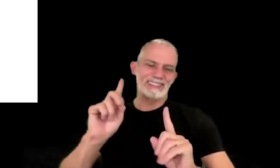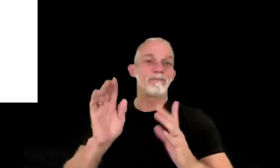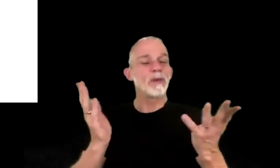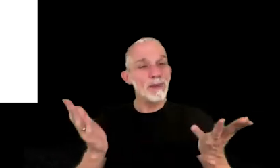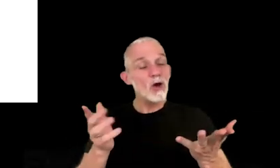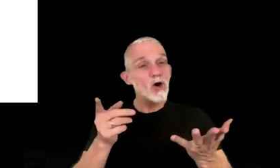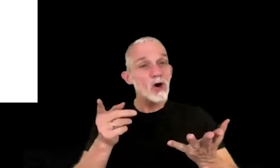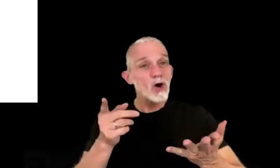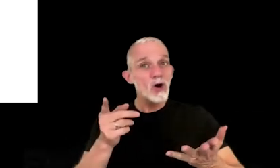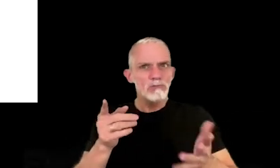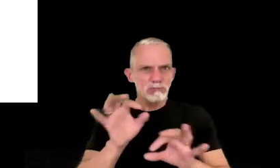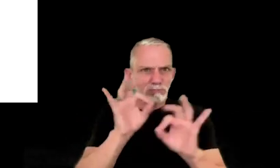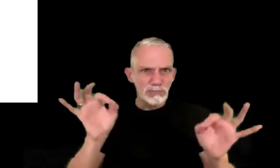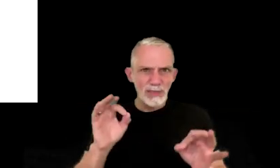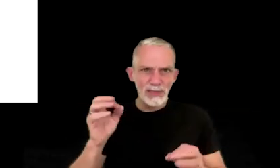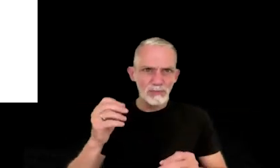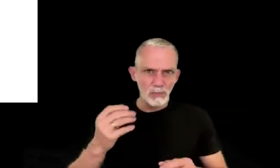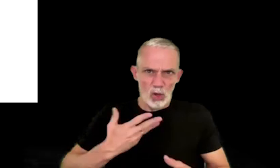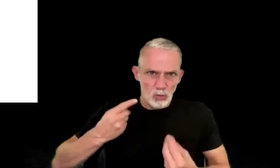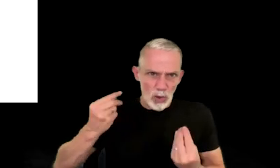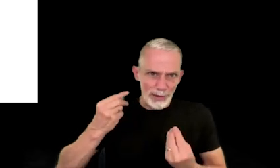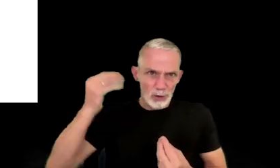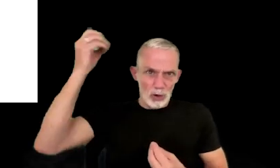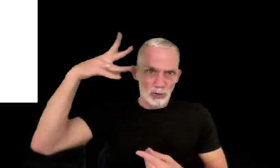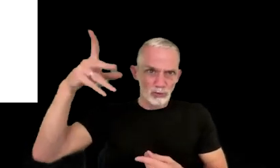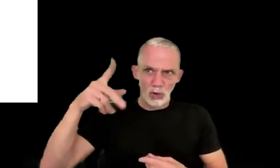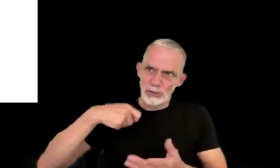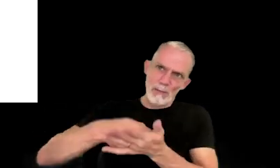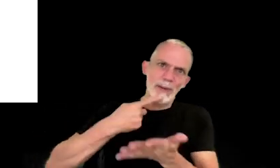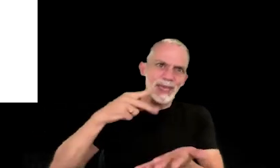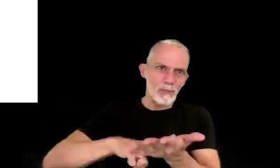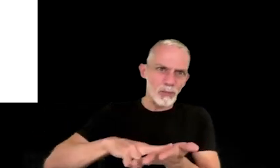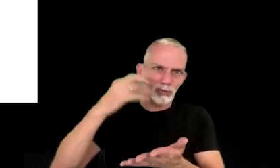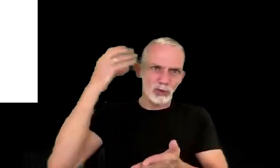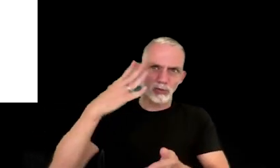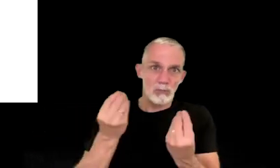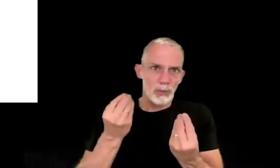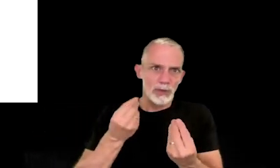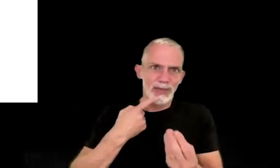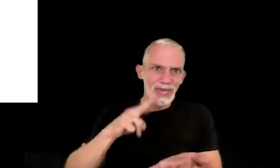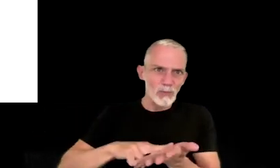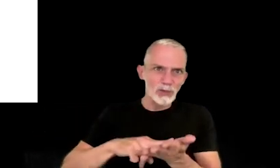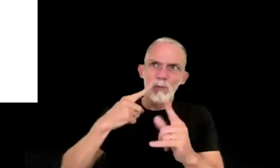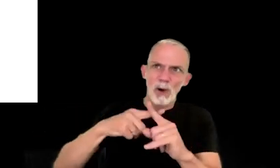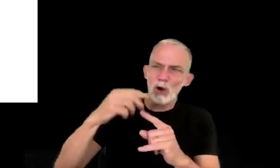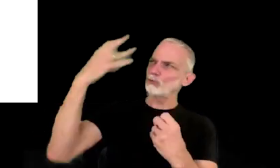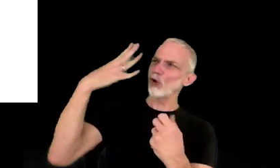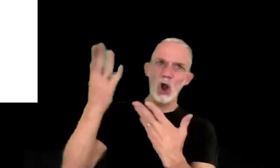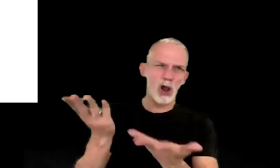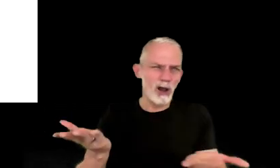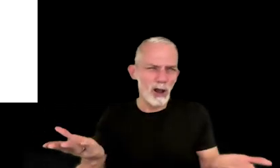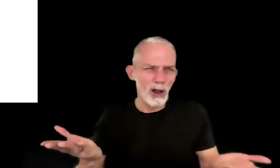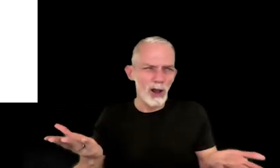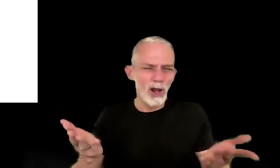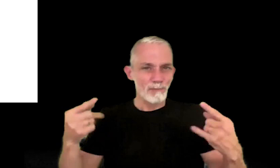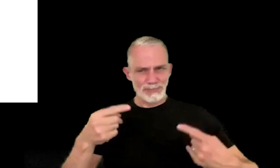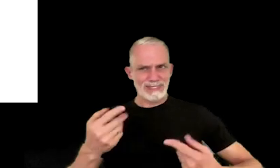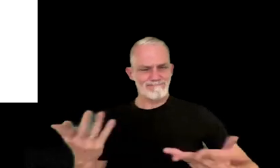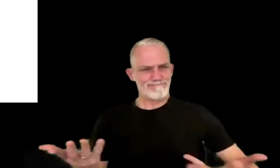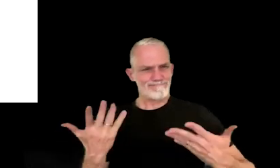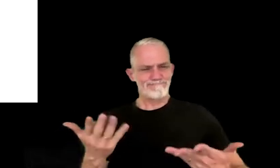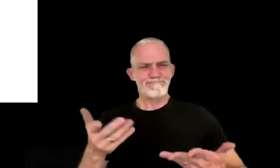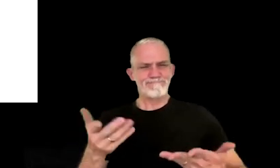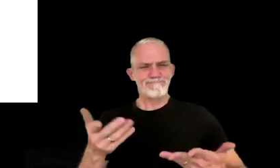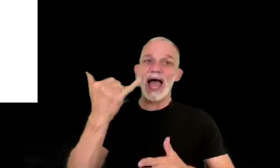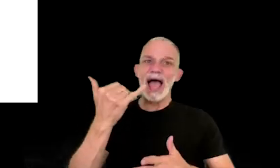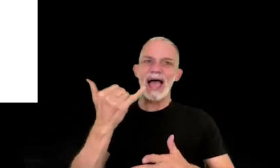básicamente nadie es dueño del sol como para decir, vamos a grabar el sol de alguna manera racional. Y ahí aparece lo que se denominan